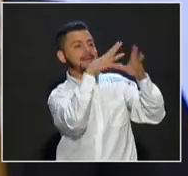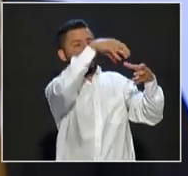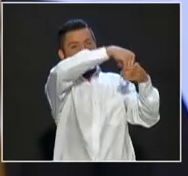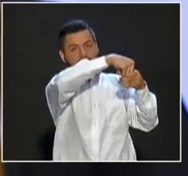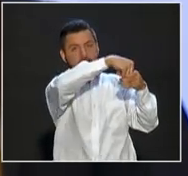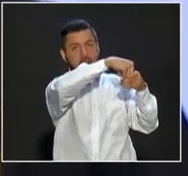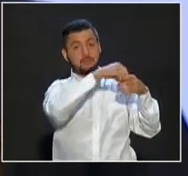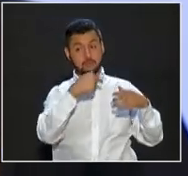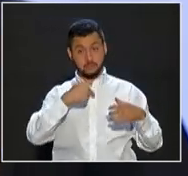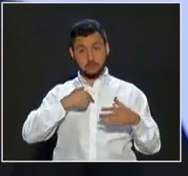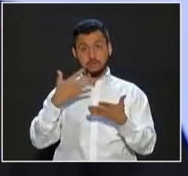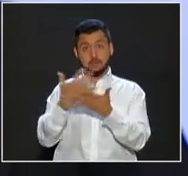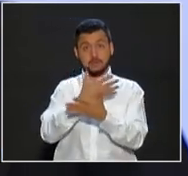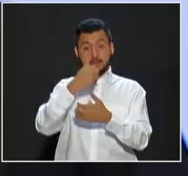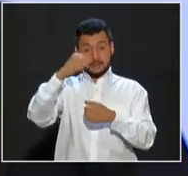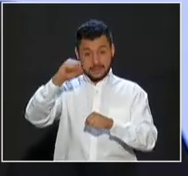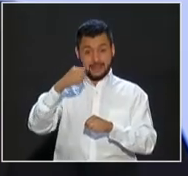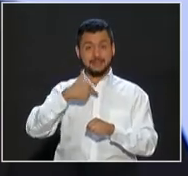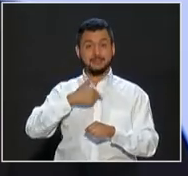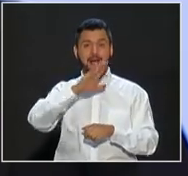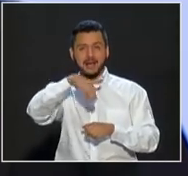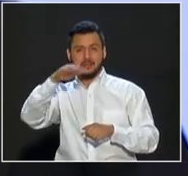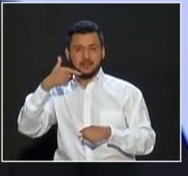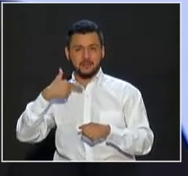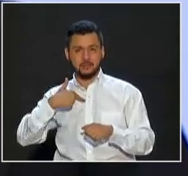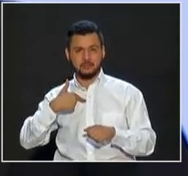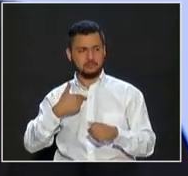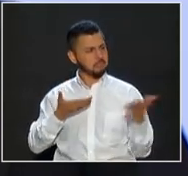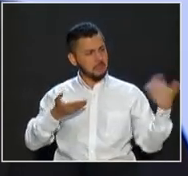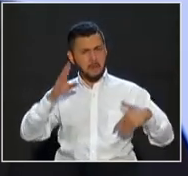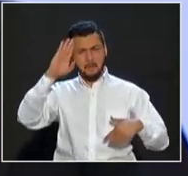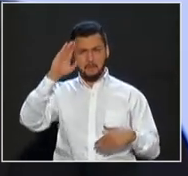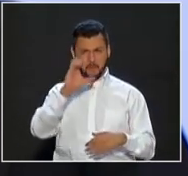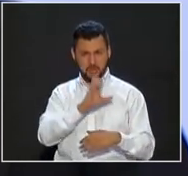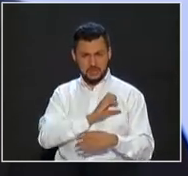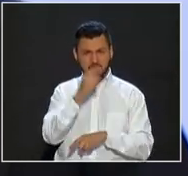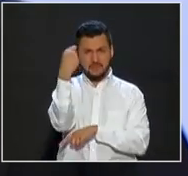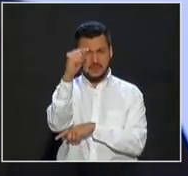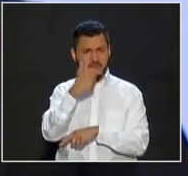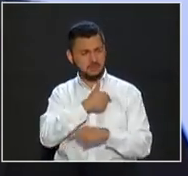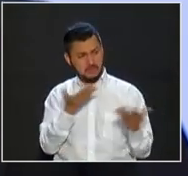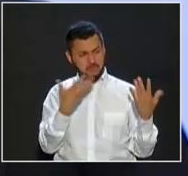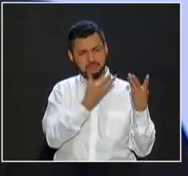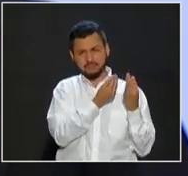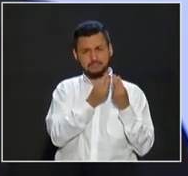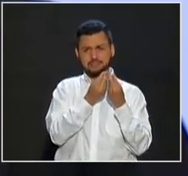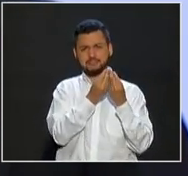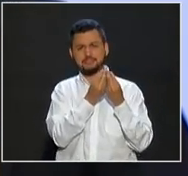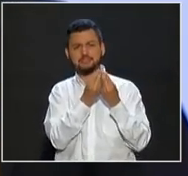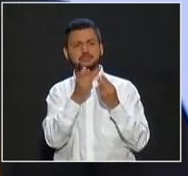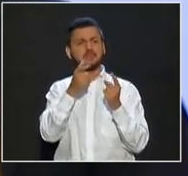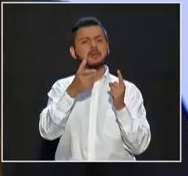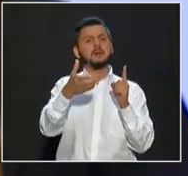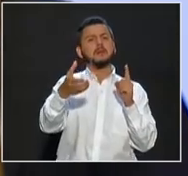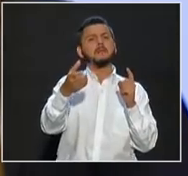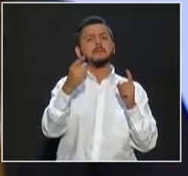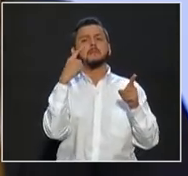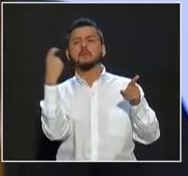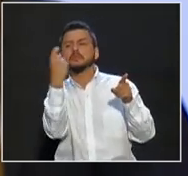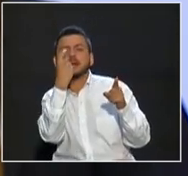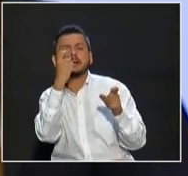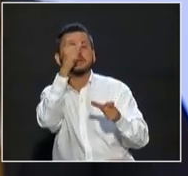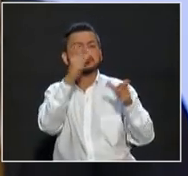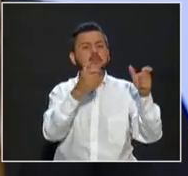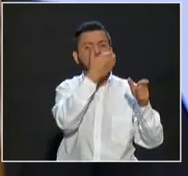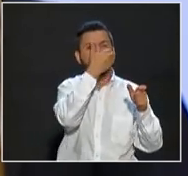de búsqueda para desmantelar estas organizaciones criminales si en los 90 nos funcionó el modelo de bloque de búsqueda ahora también no tiene